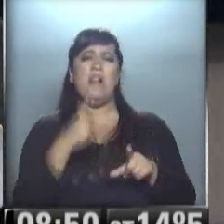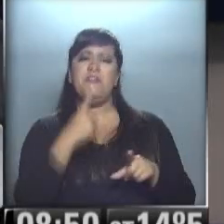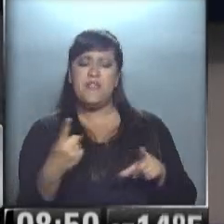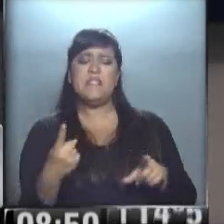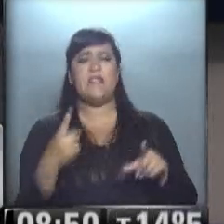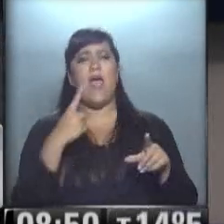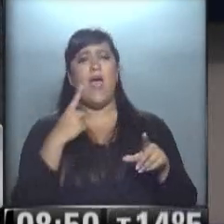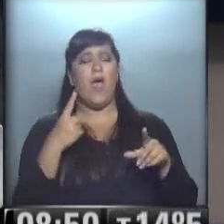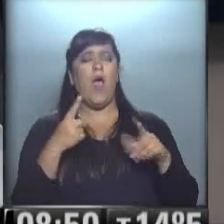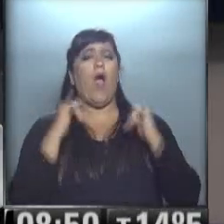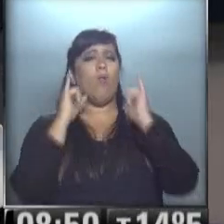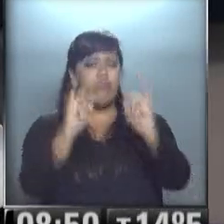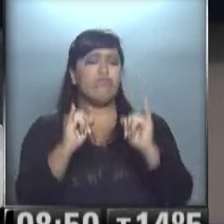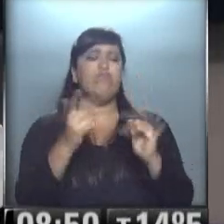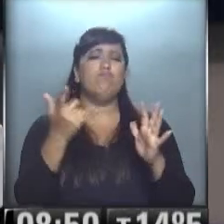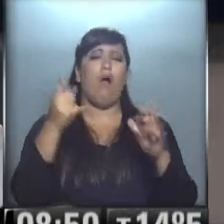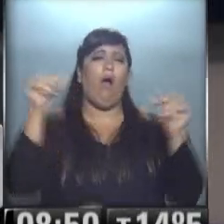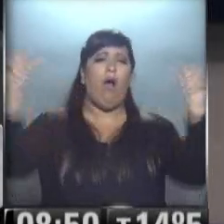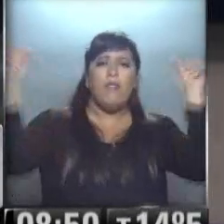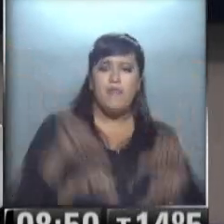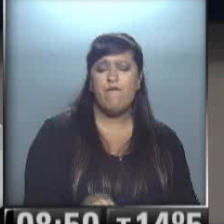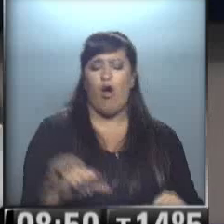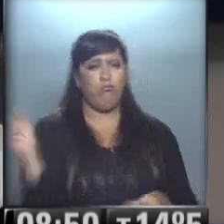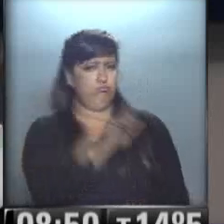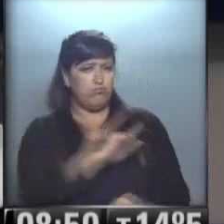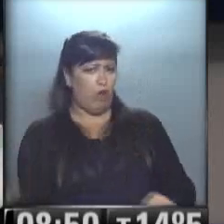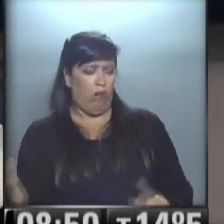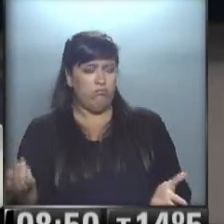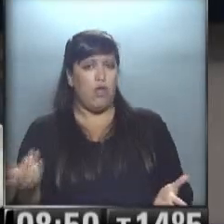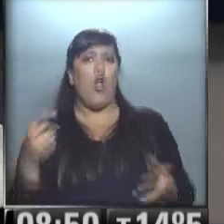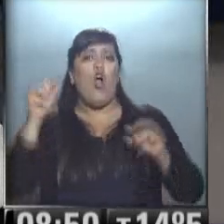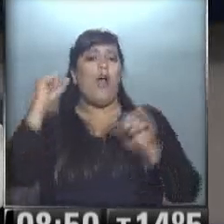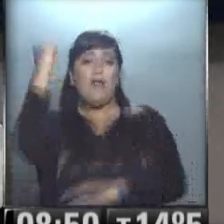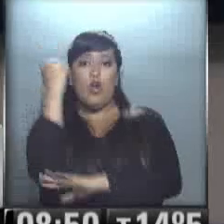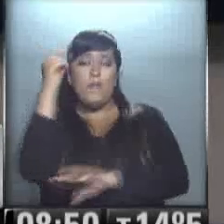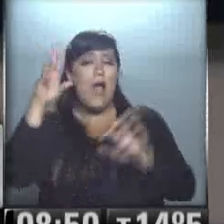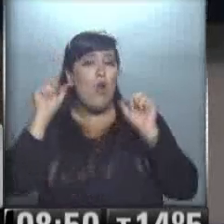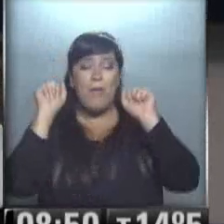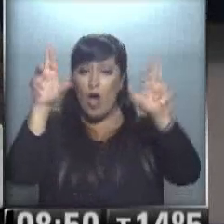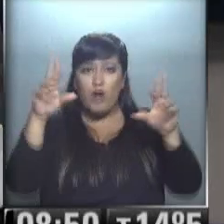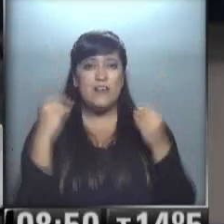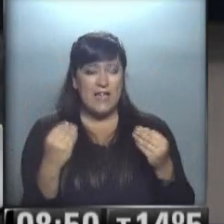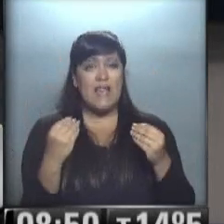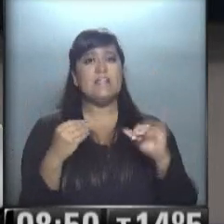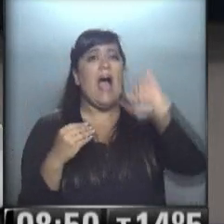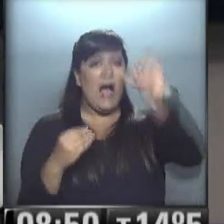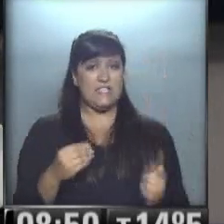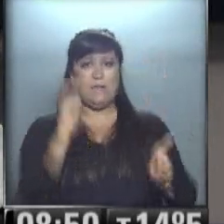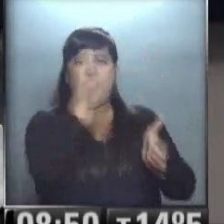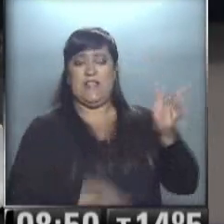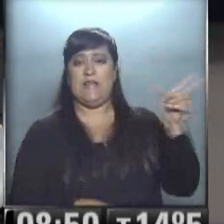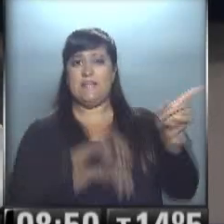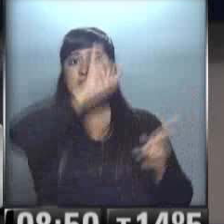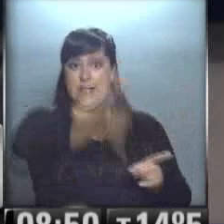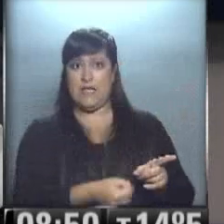default selectivo Argentina evidentemente lo peor para la economía Argentina hubiera sido aceptar la sentencia porque eso